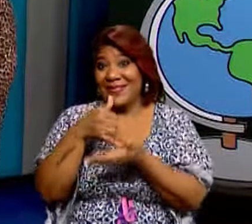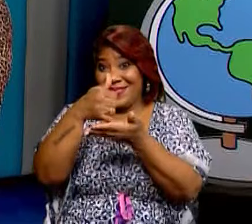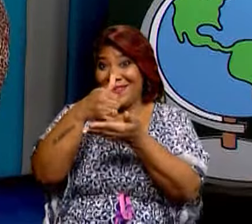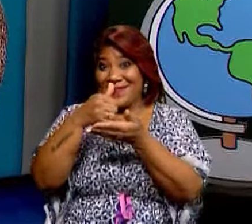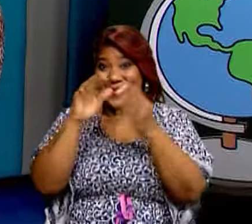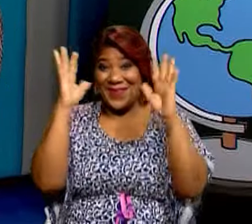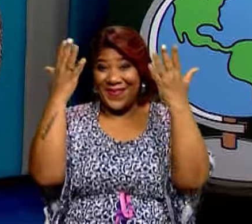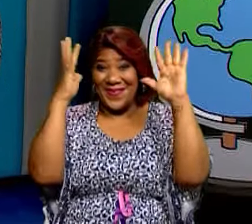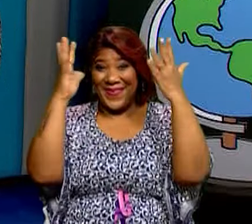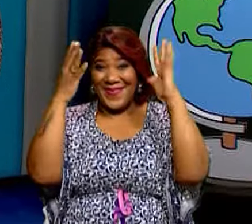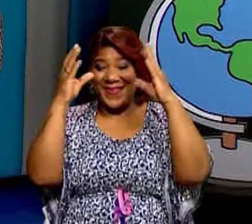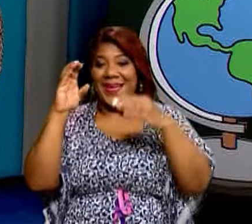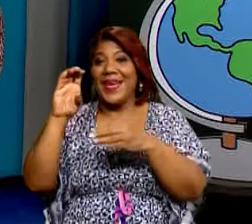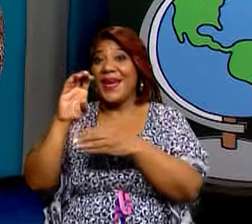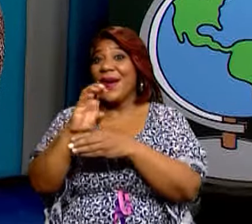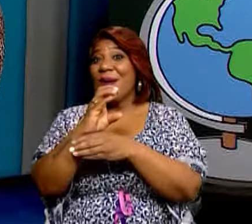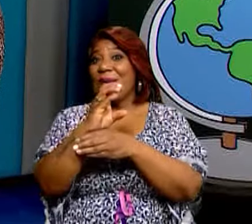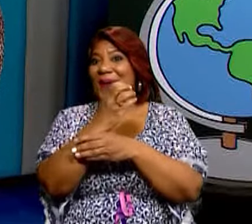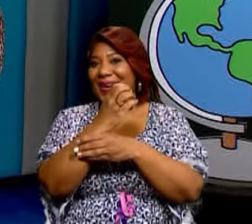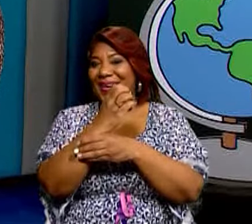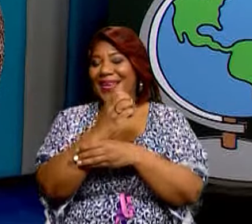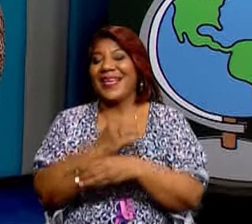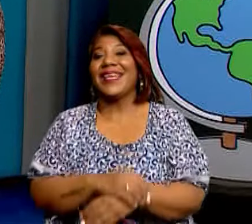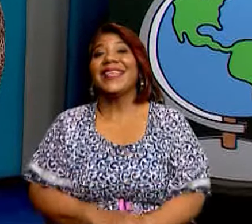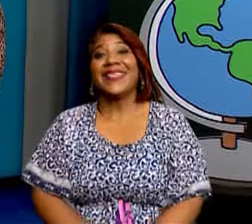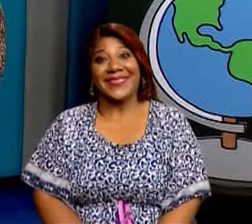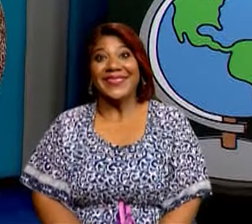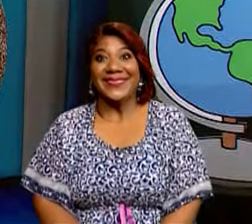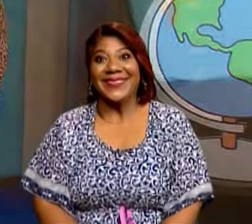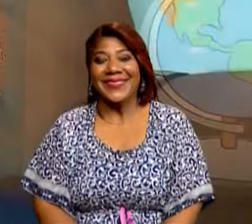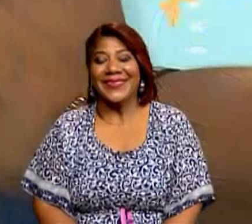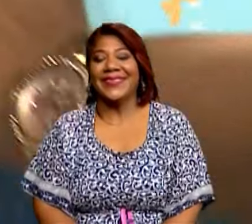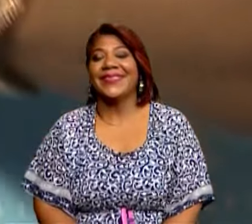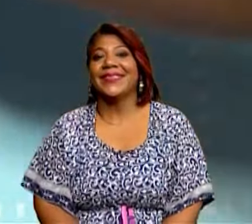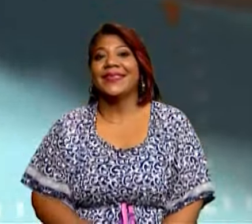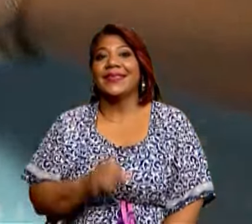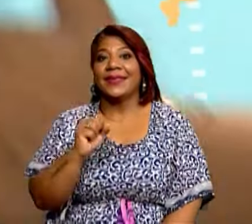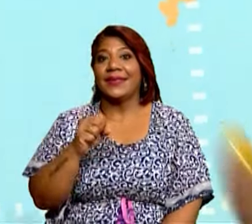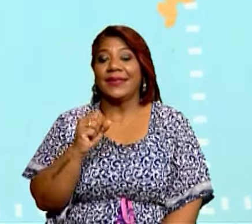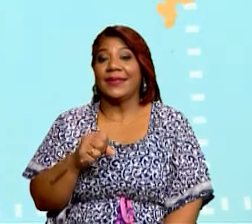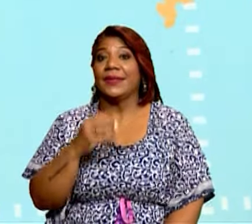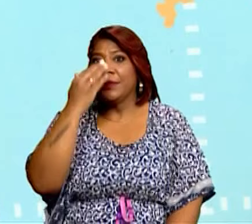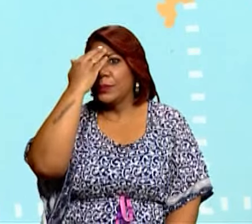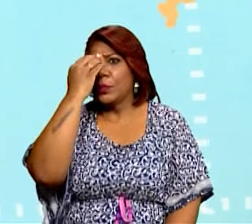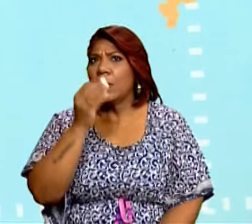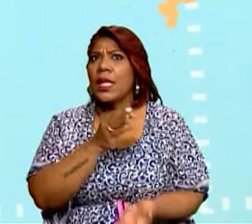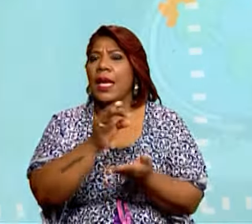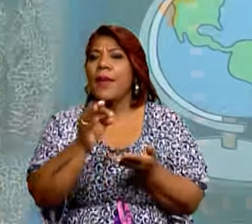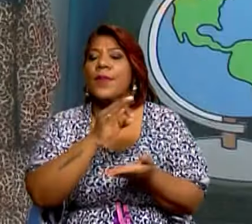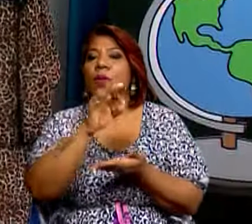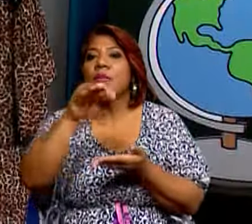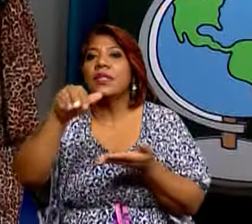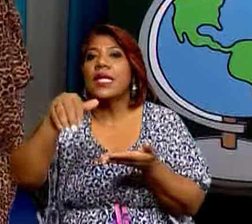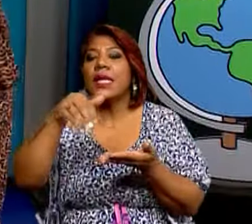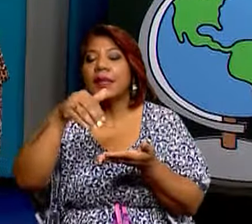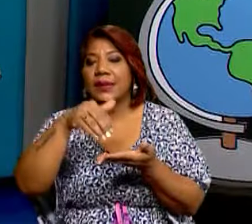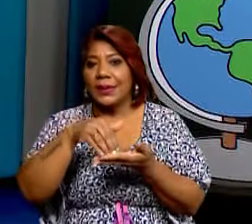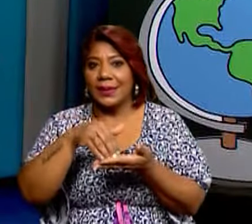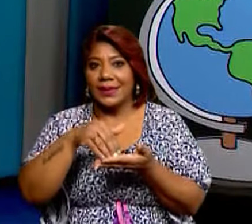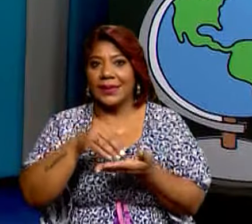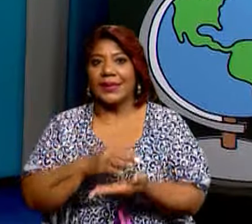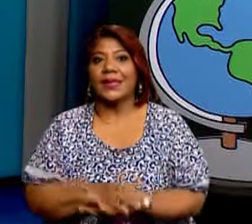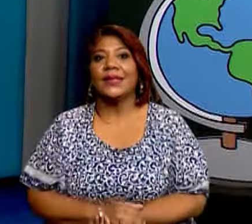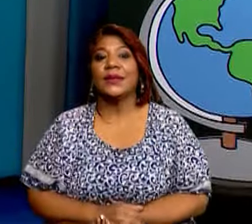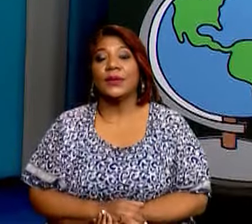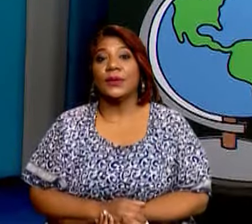Coclé. Una de las provincias centrales. ¿Por qué se llaman provincias centrales? Porque están en el centro de la República de Panamá.